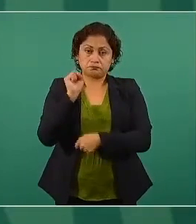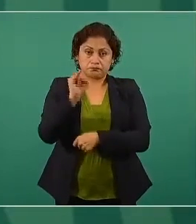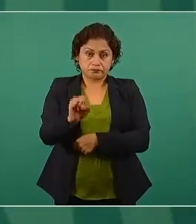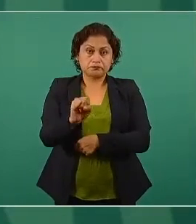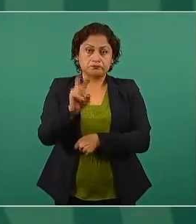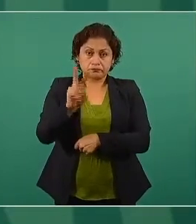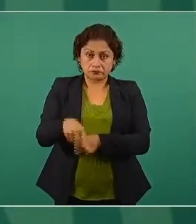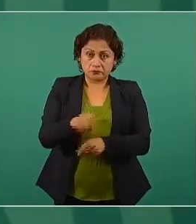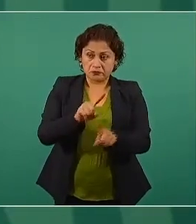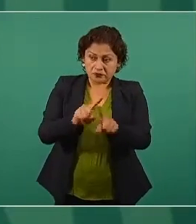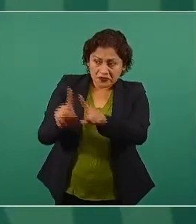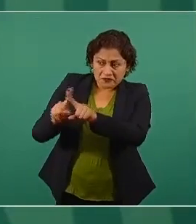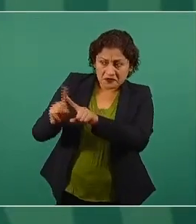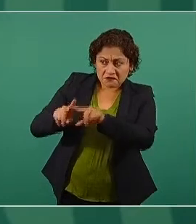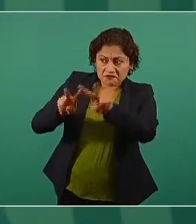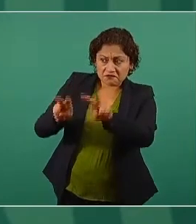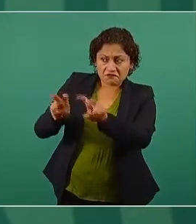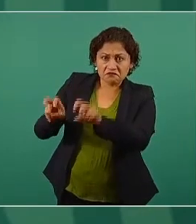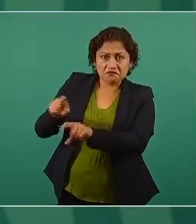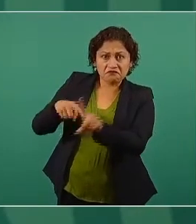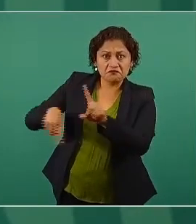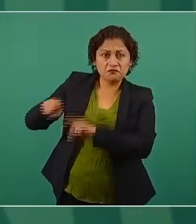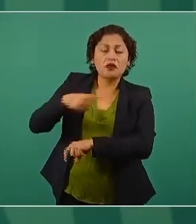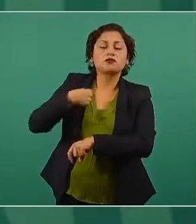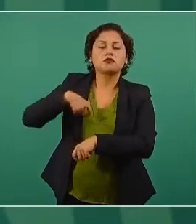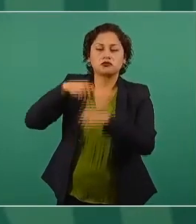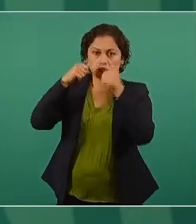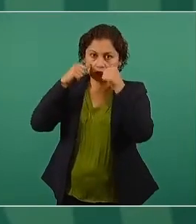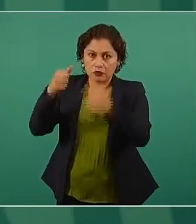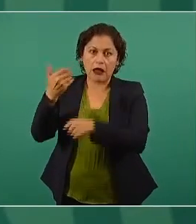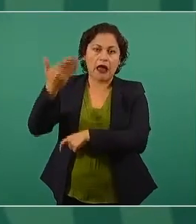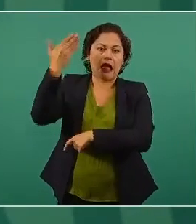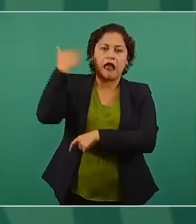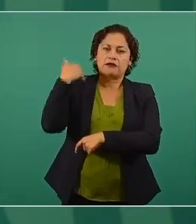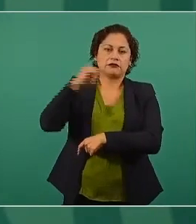todos estos casos, como nunca se había hecho.